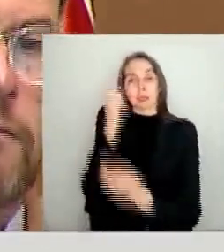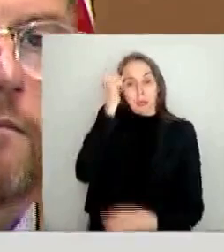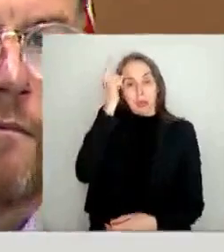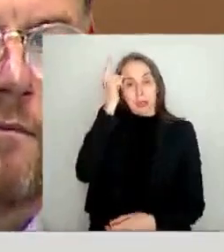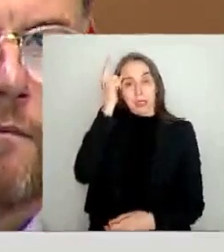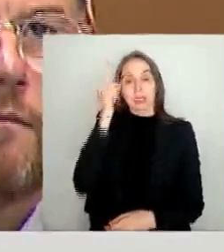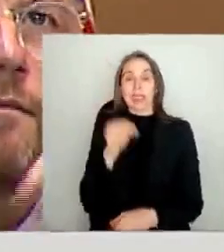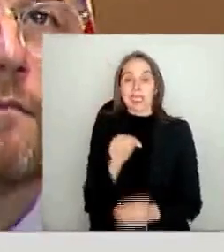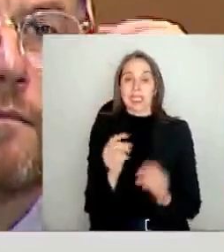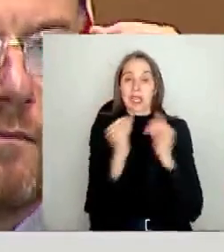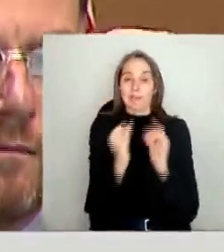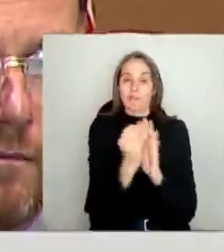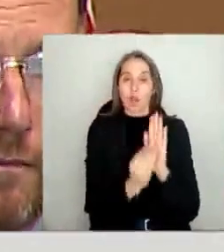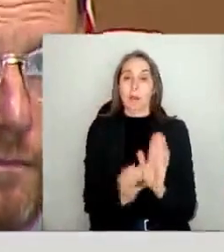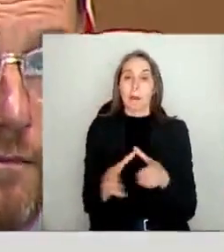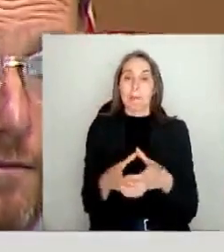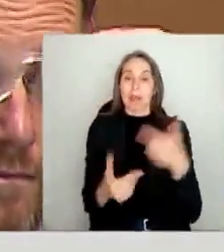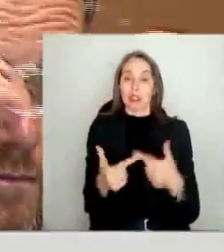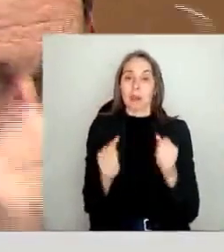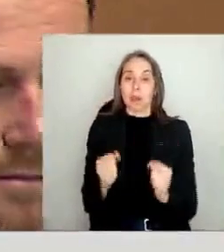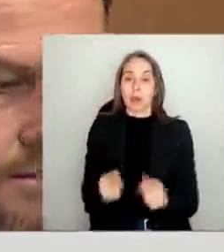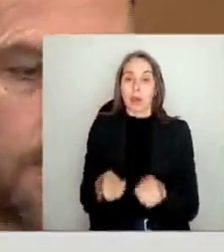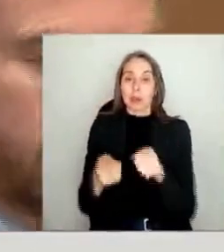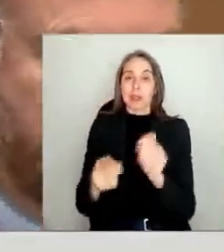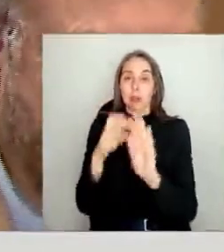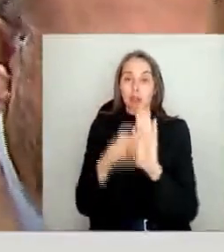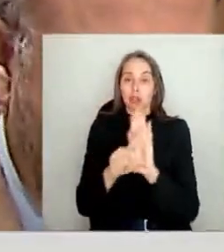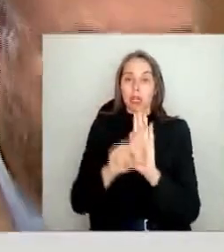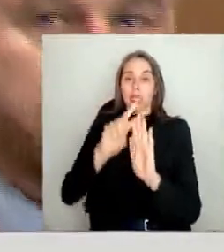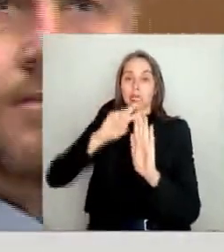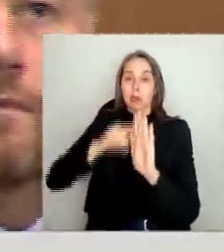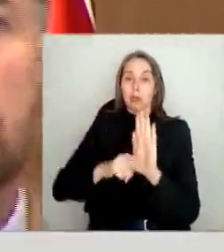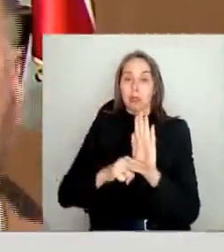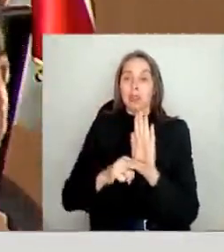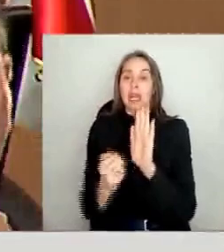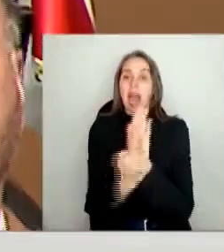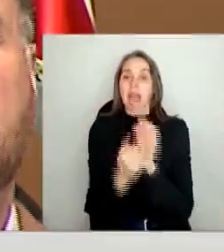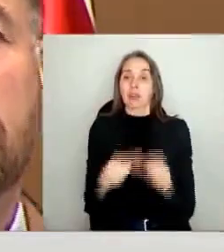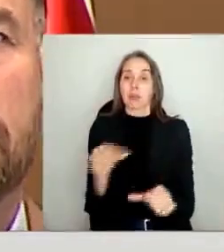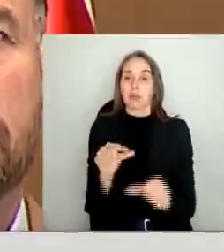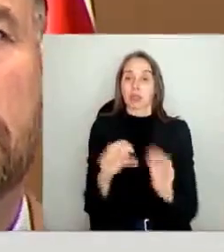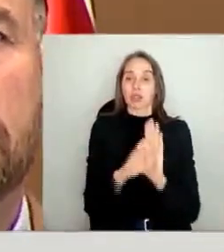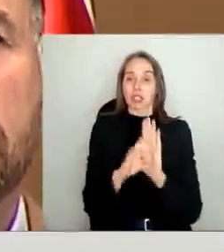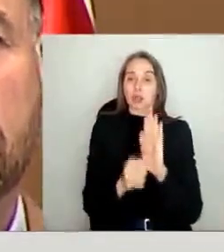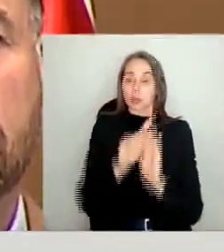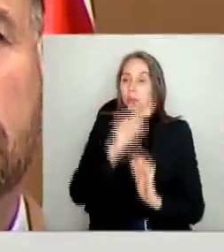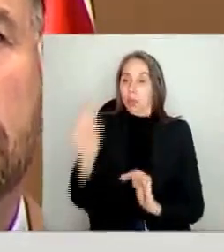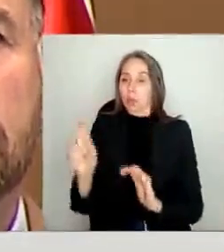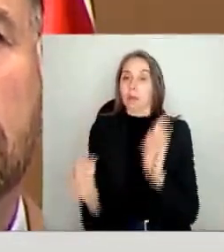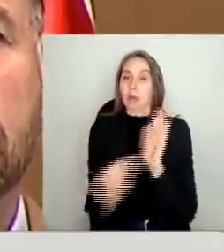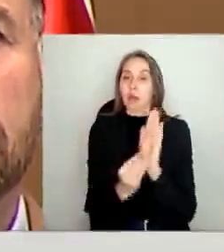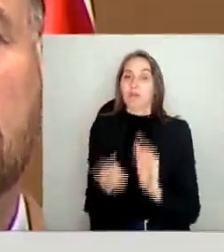mecanismo por ejemplo un partido político podría presentar un proyecto de ley que modifique un artículo transitorio de la Constitución para establecer la reelección